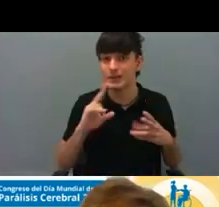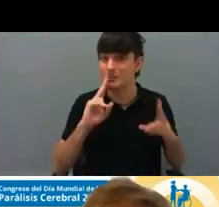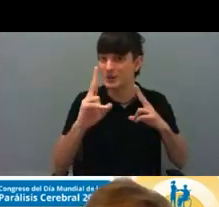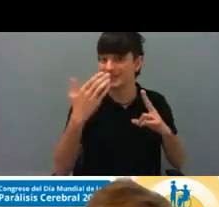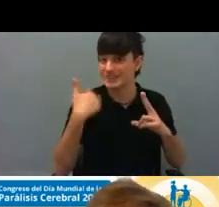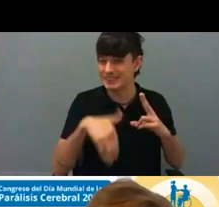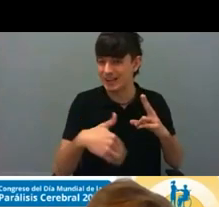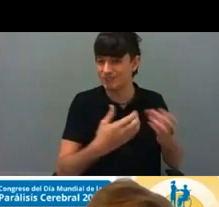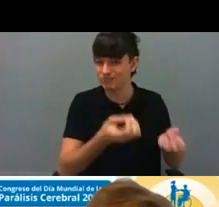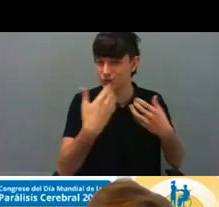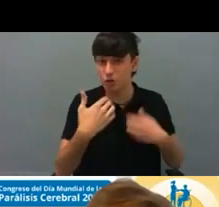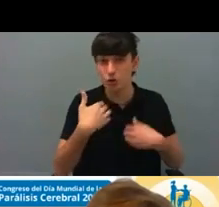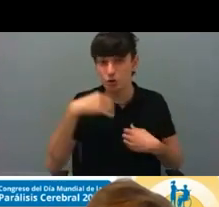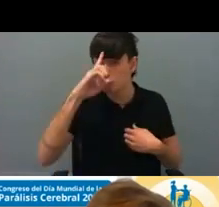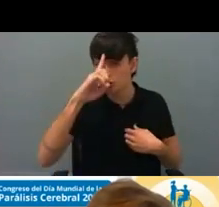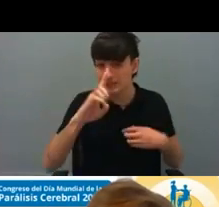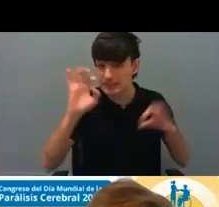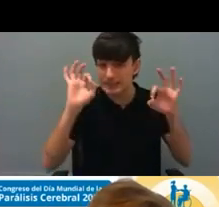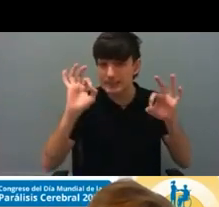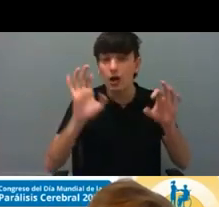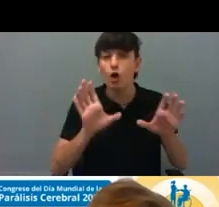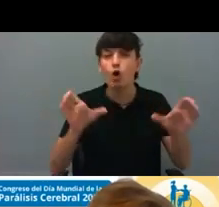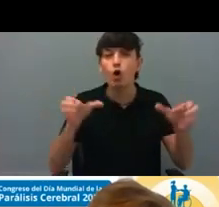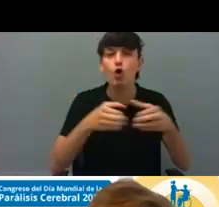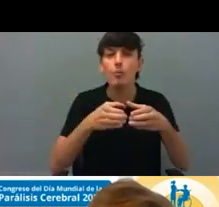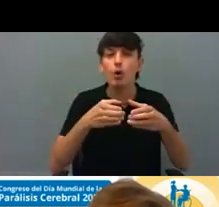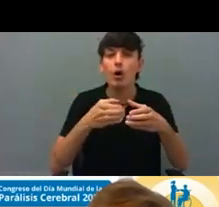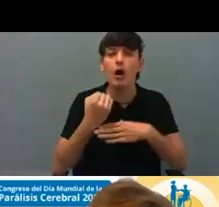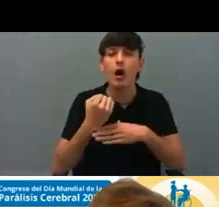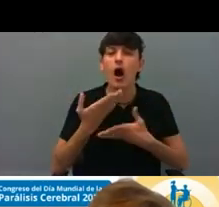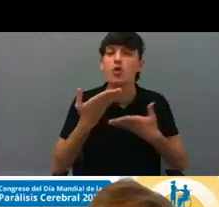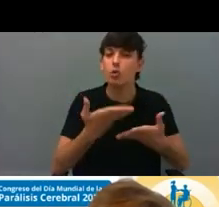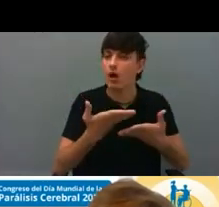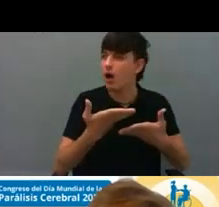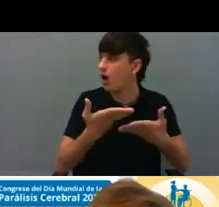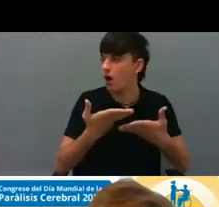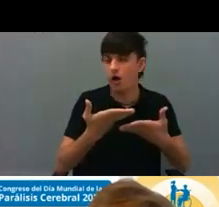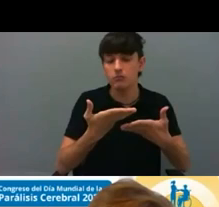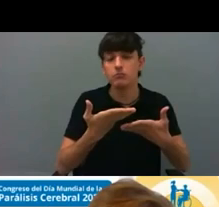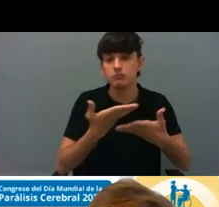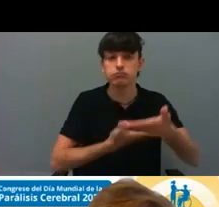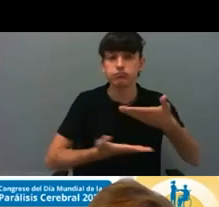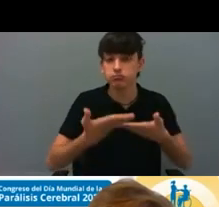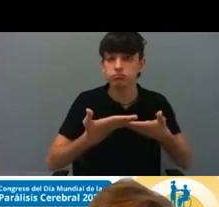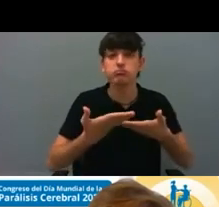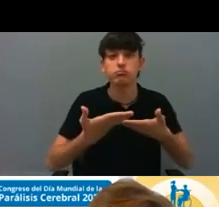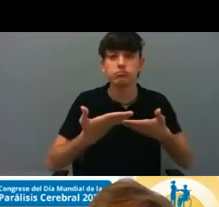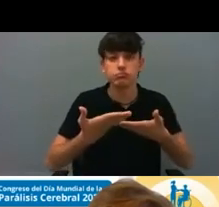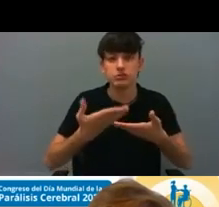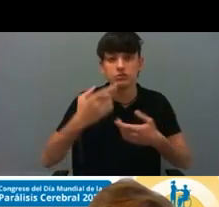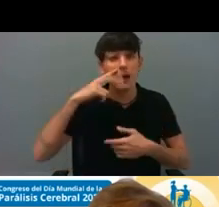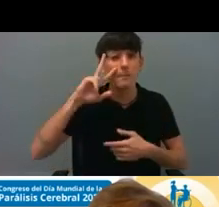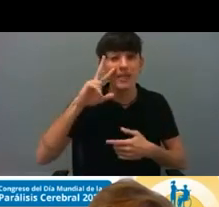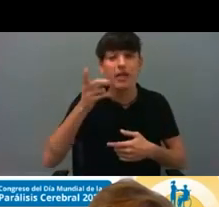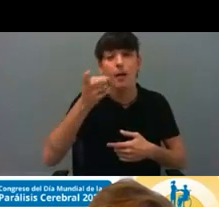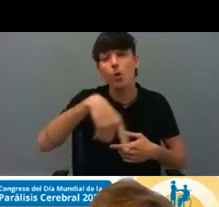pero no conocía, no sé exactamente qué es el grupo de ayuda mutua y quería, bueno, eso sí, desde vuestra experiencia me podíais